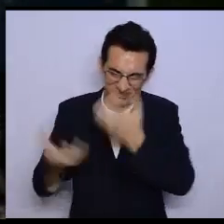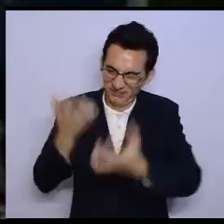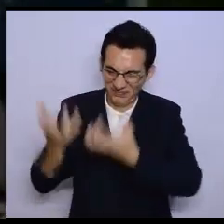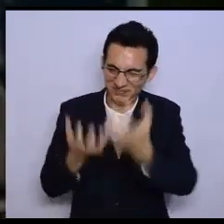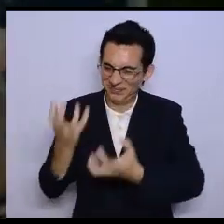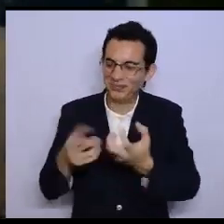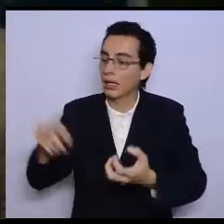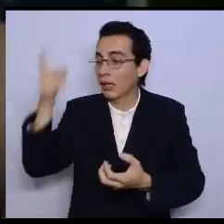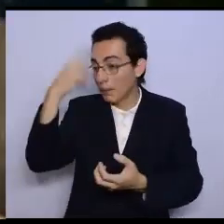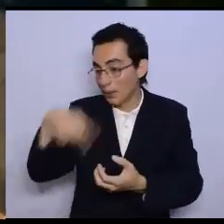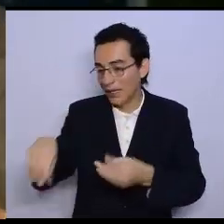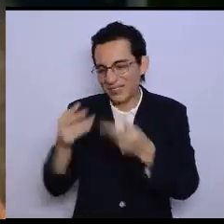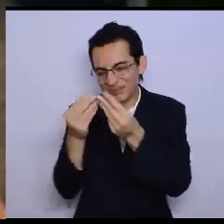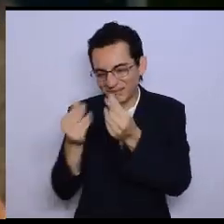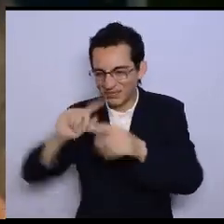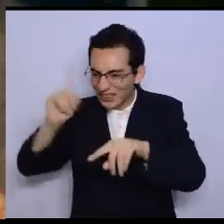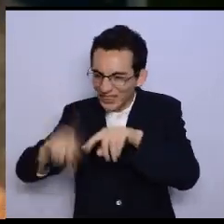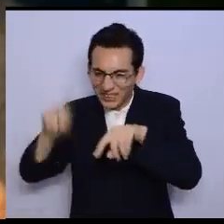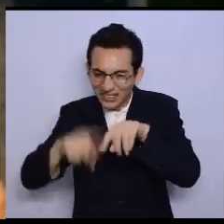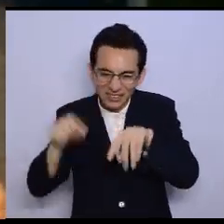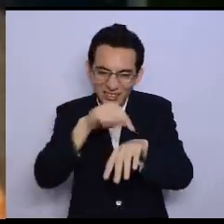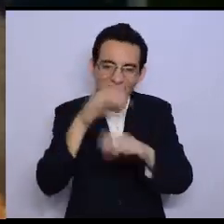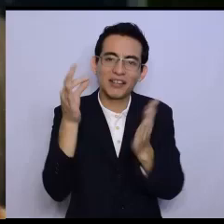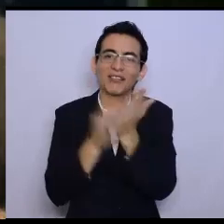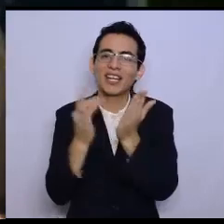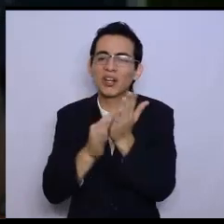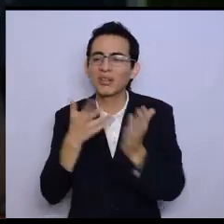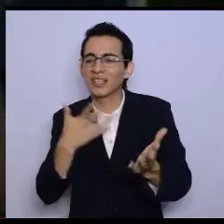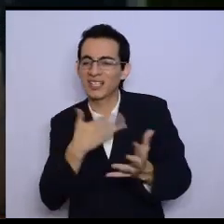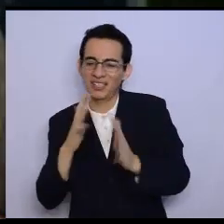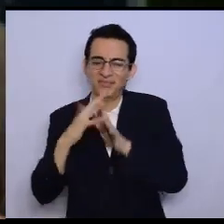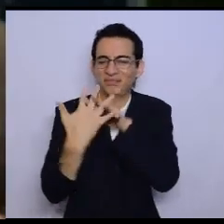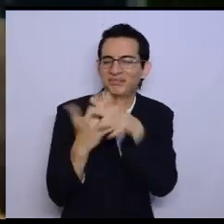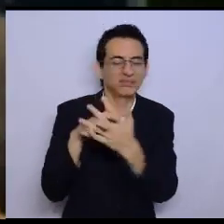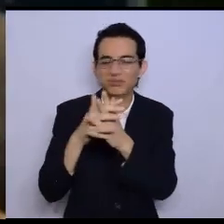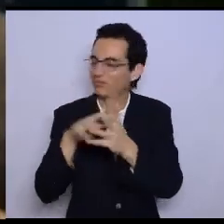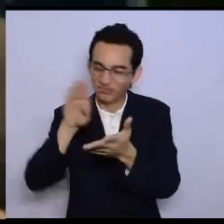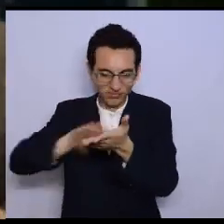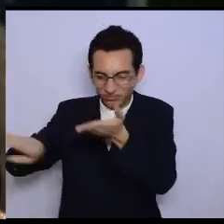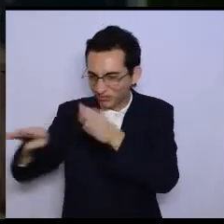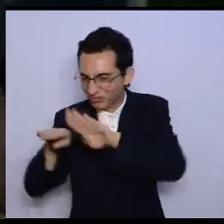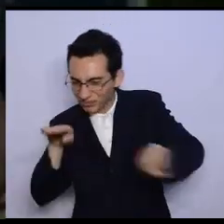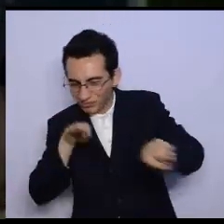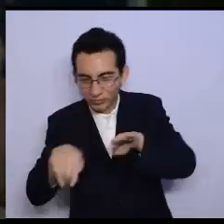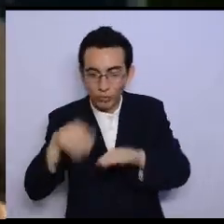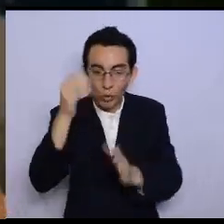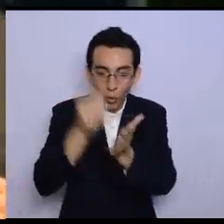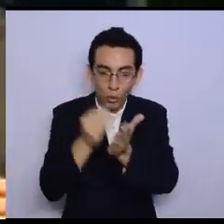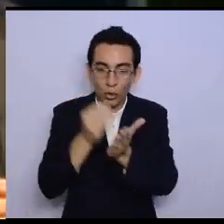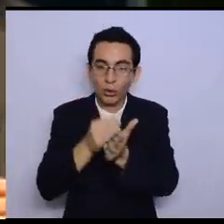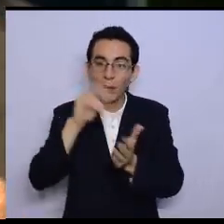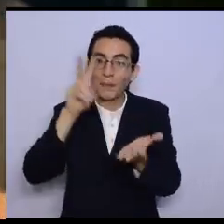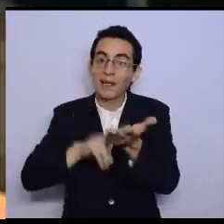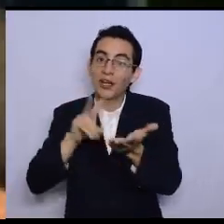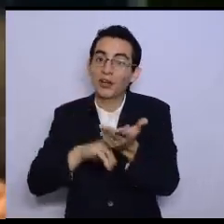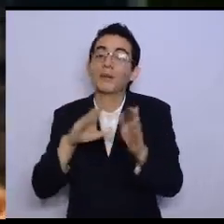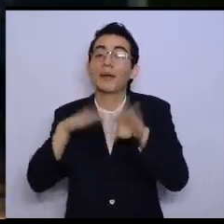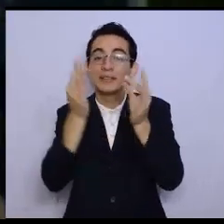limpiarlo de impurezas. Todos los metales, incluyendo el oro,